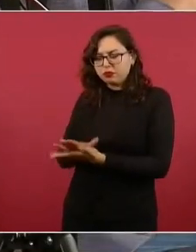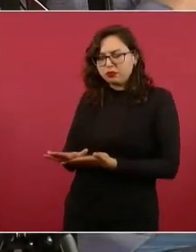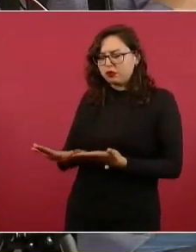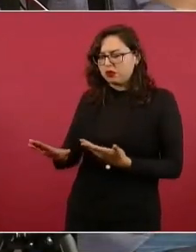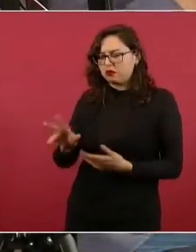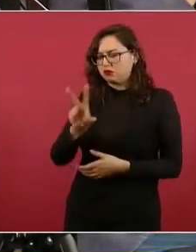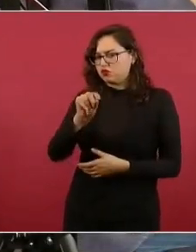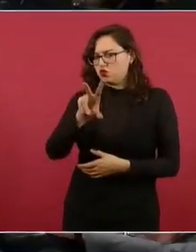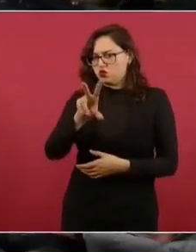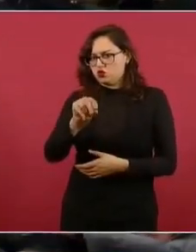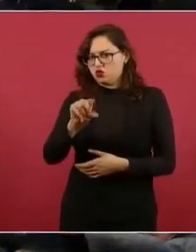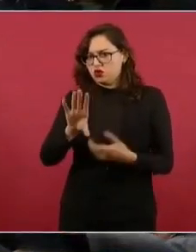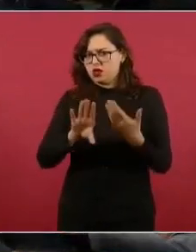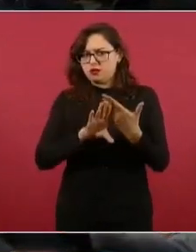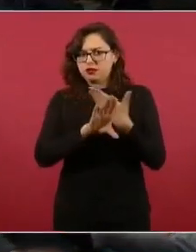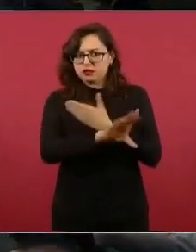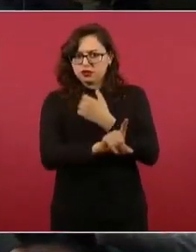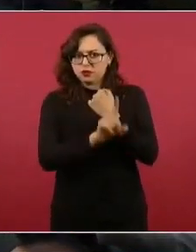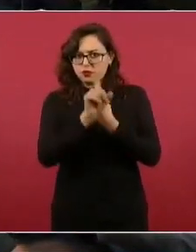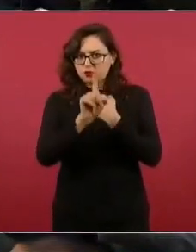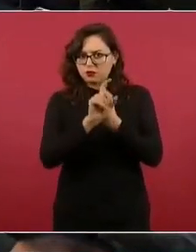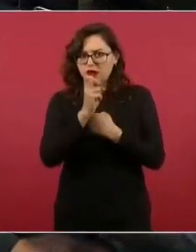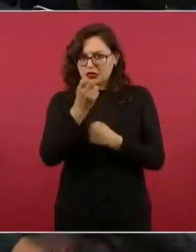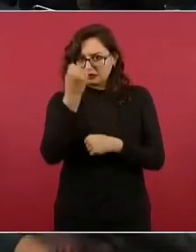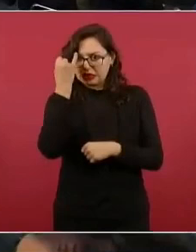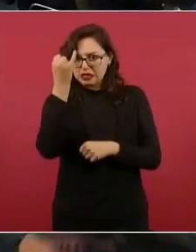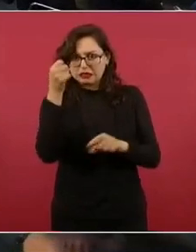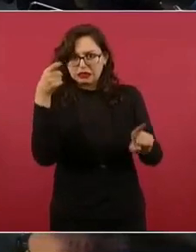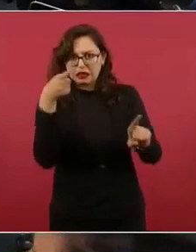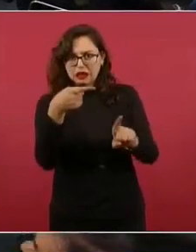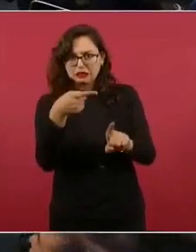menos en la idea? Sí. Esa es la idea. Bien, gracias.